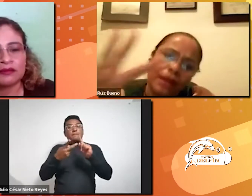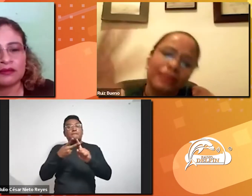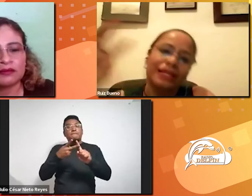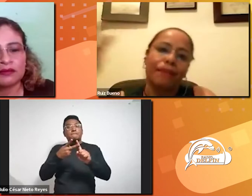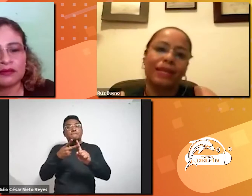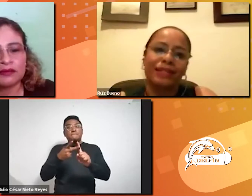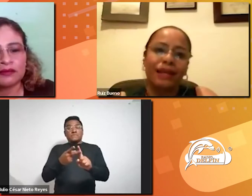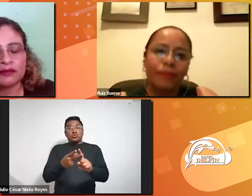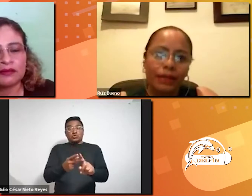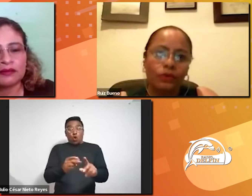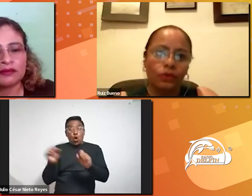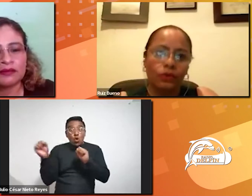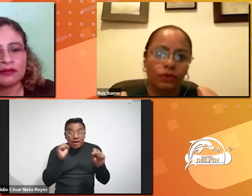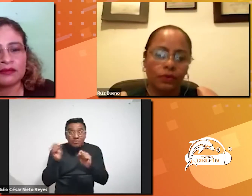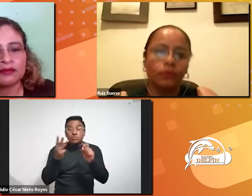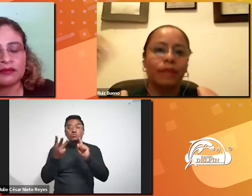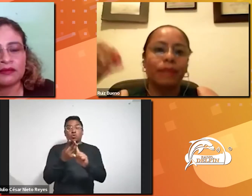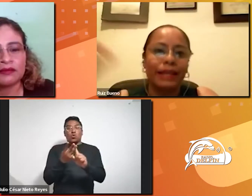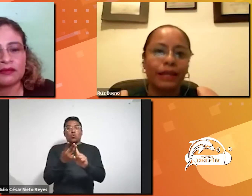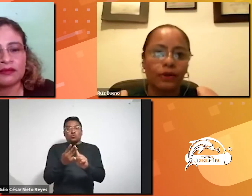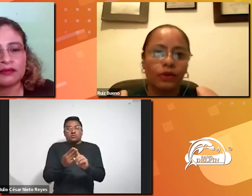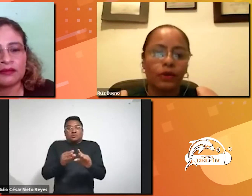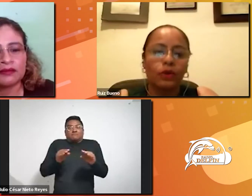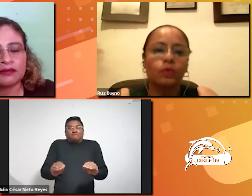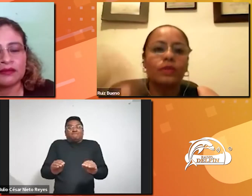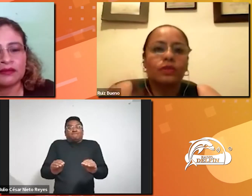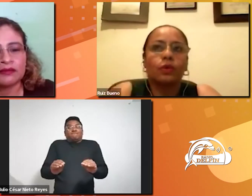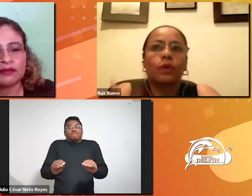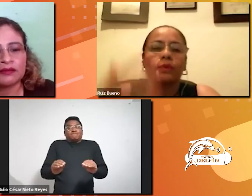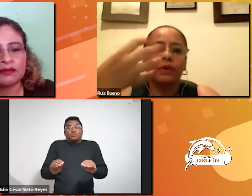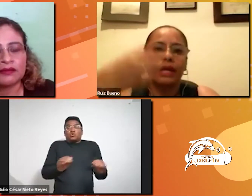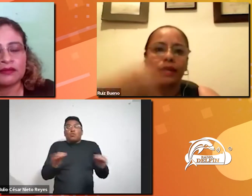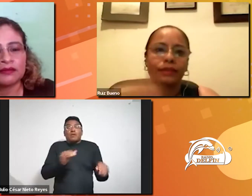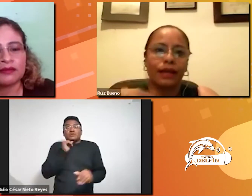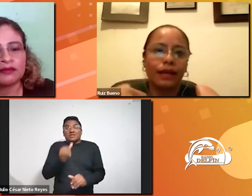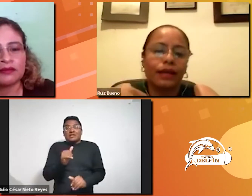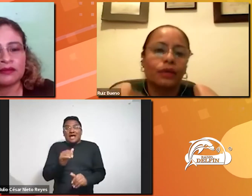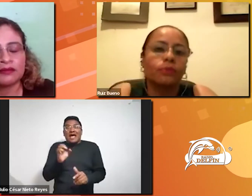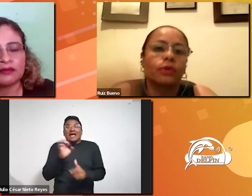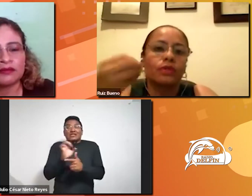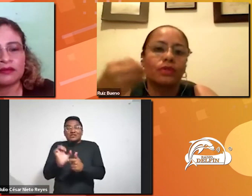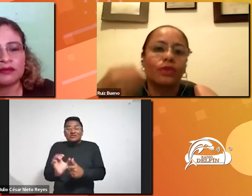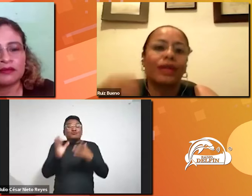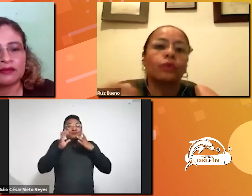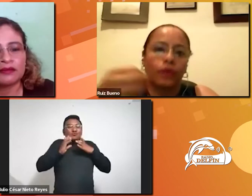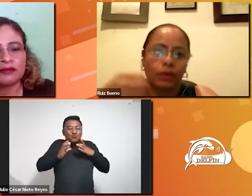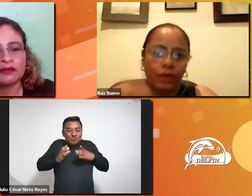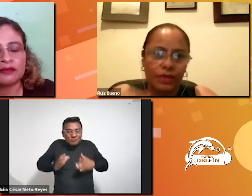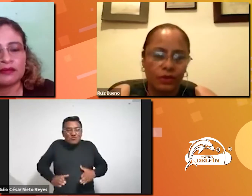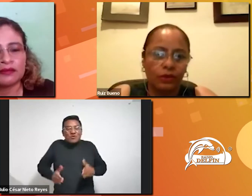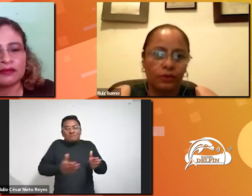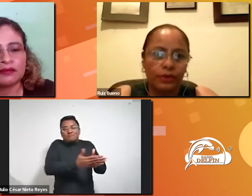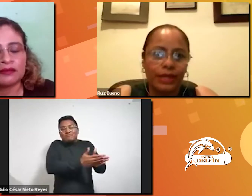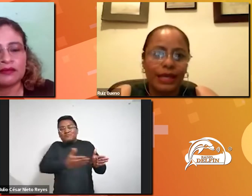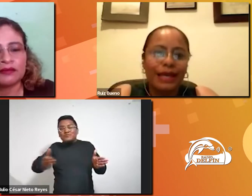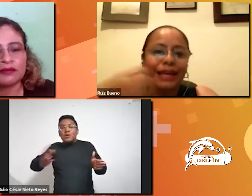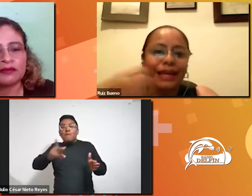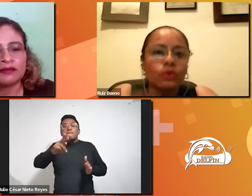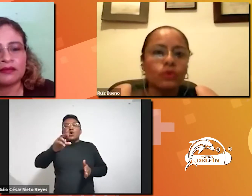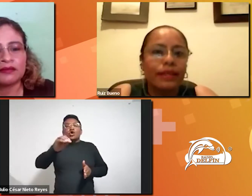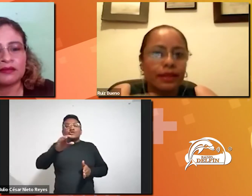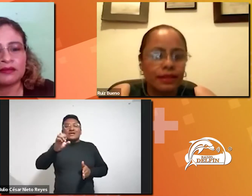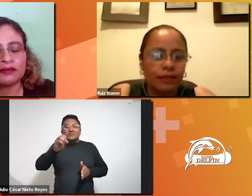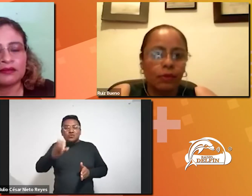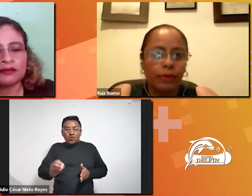entonces, una vez que pasa el evento, ¿no? El peligro, nuestro cuerpo entra en un proceso de autorregulación.